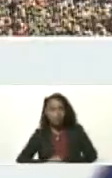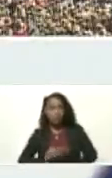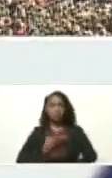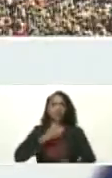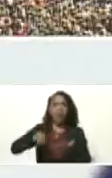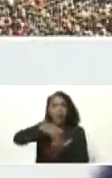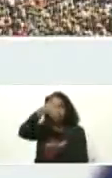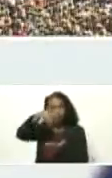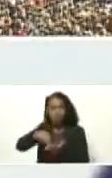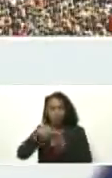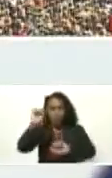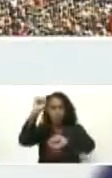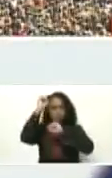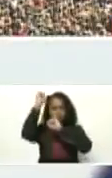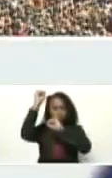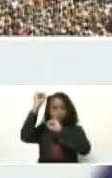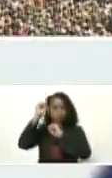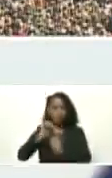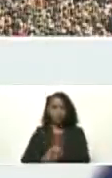nacional de victoria